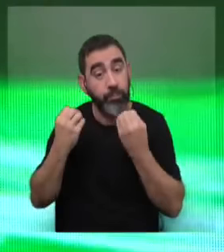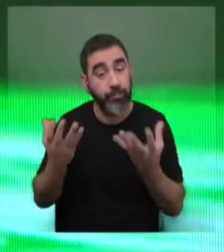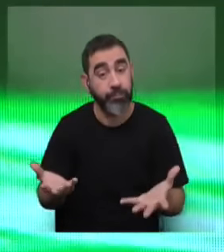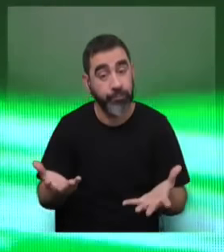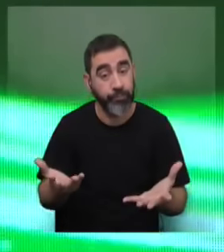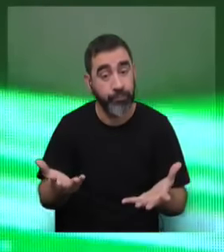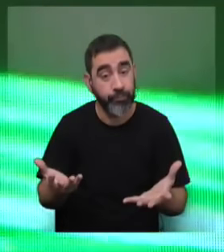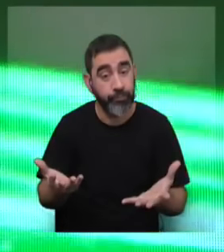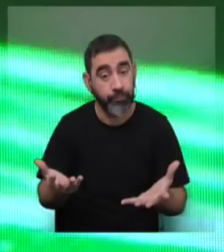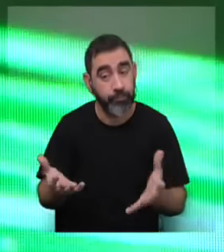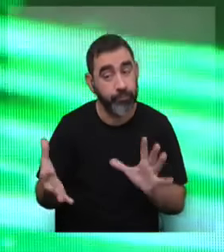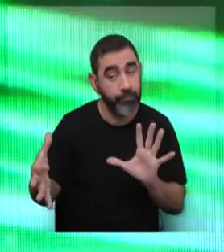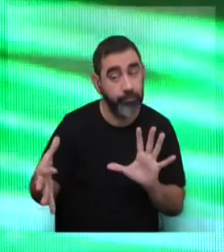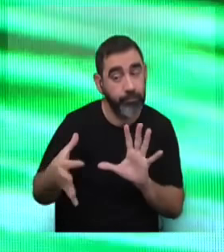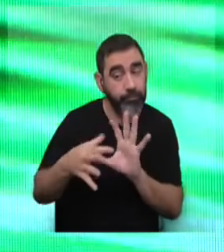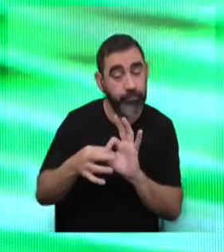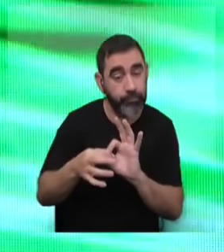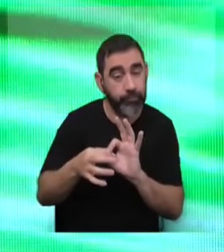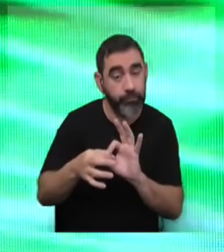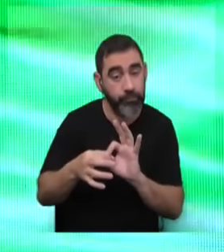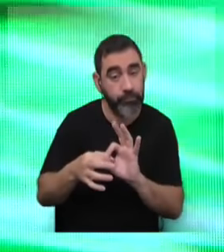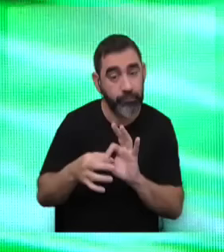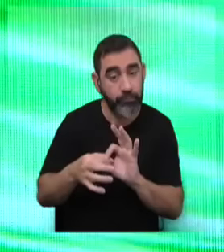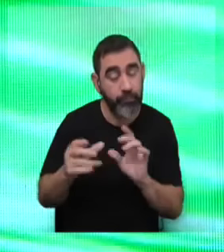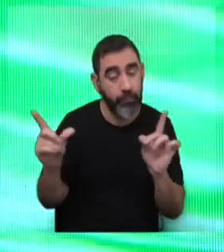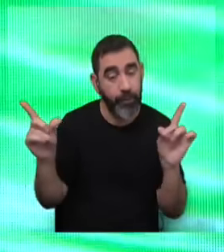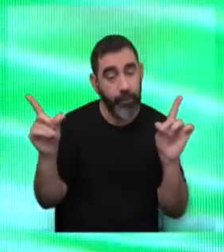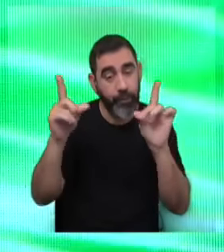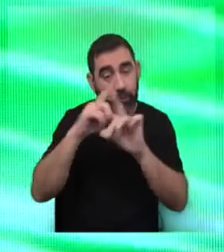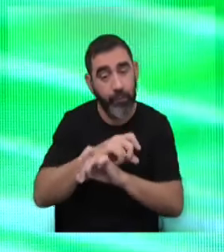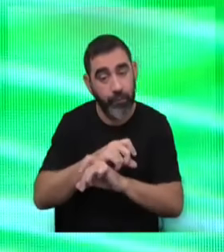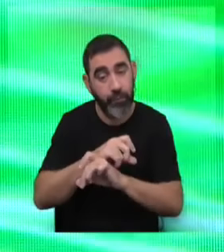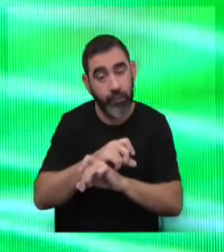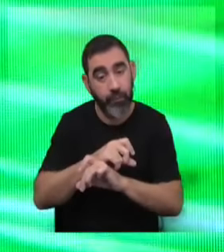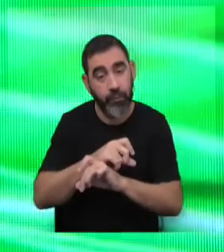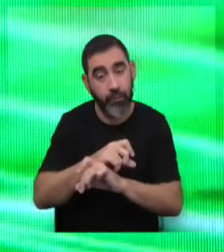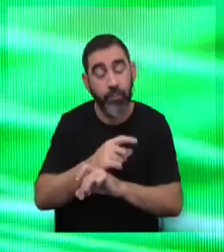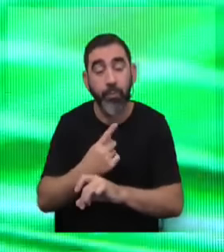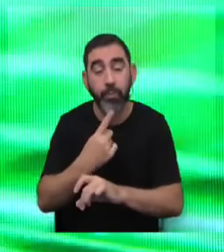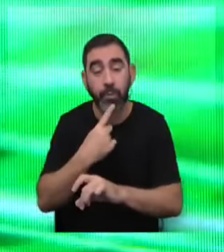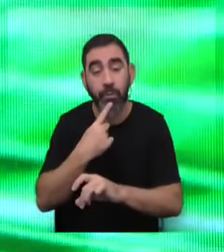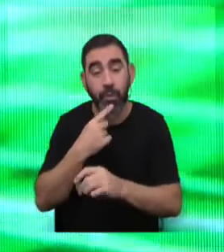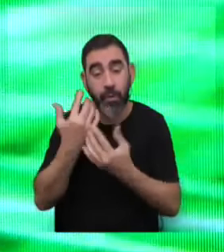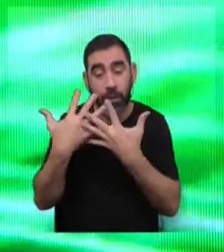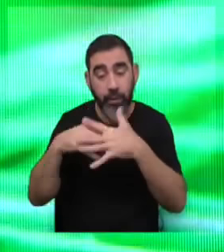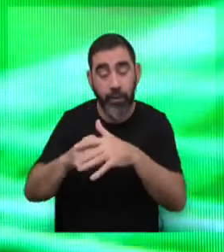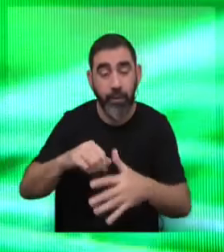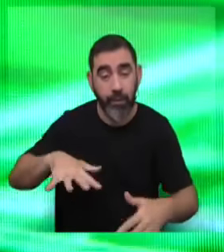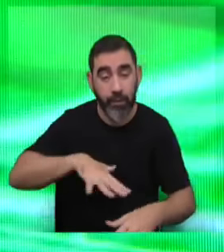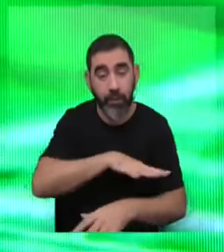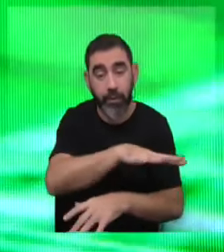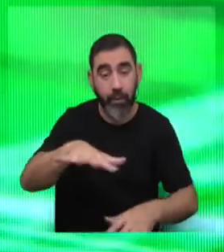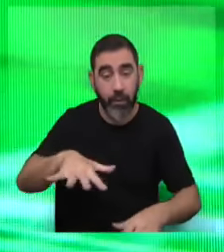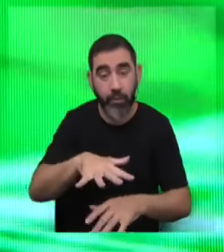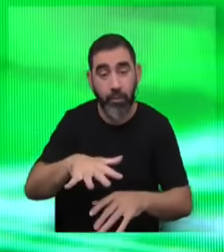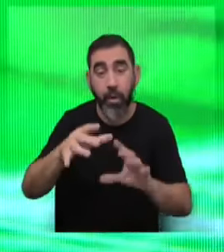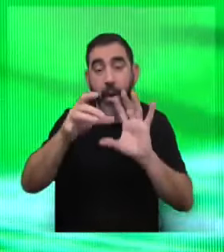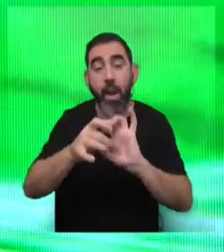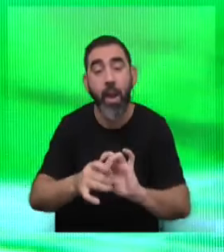tiene mucha relación con la dificultad a producir políticas de integración Social para quienes salen de la